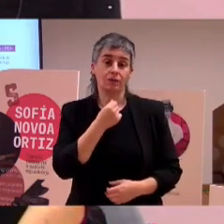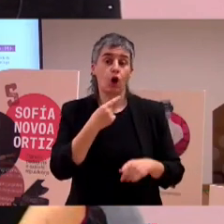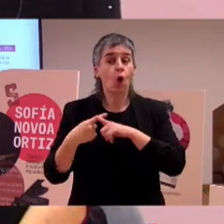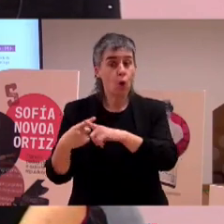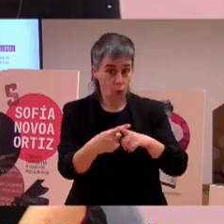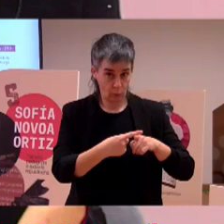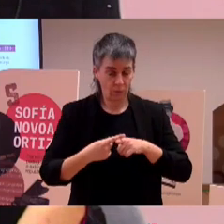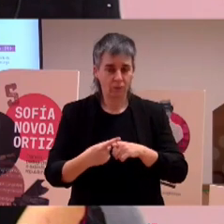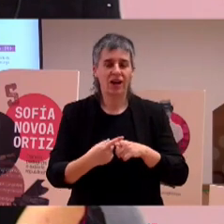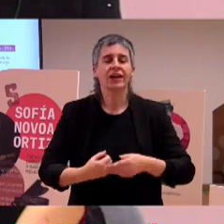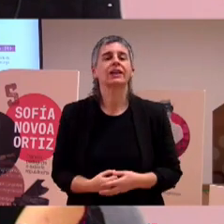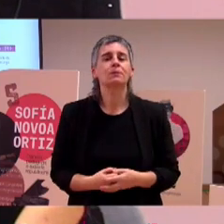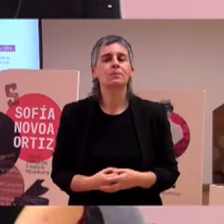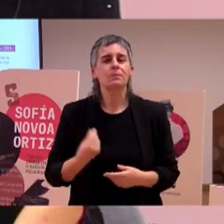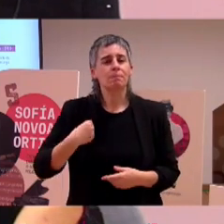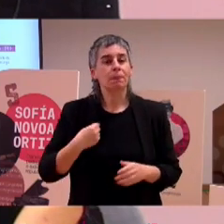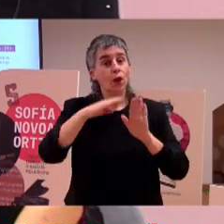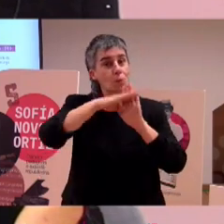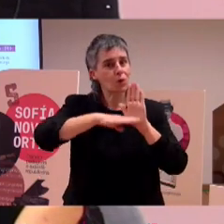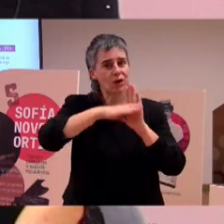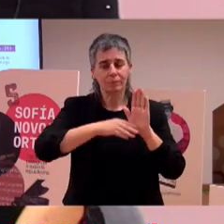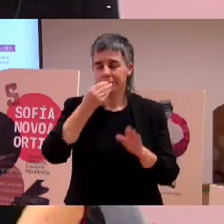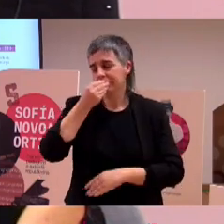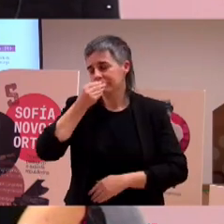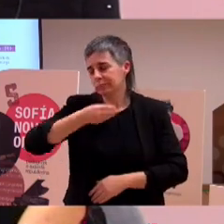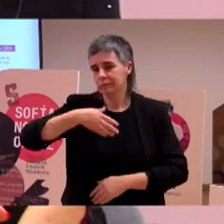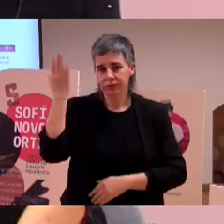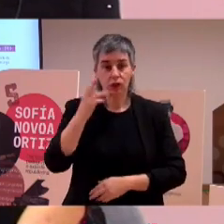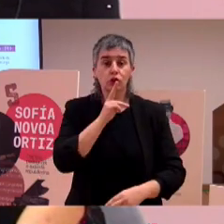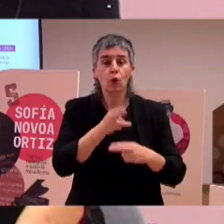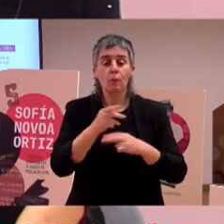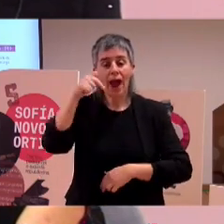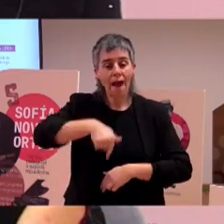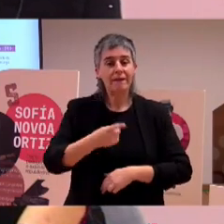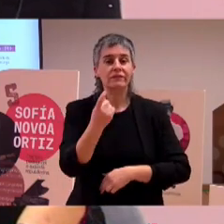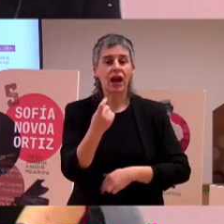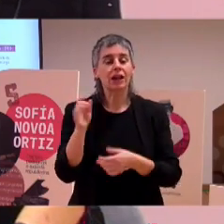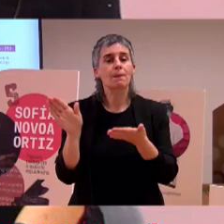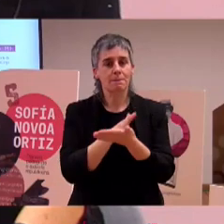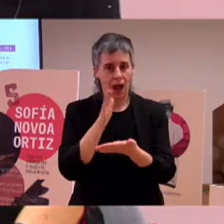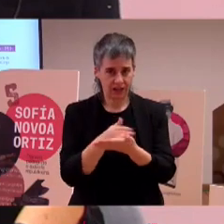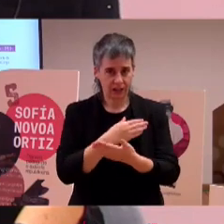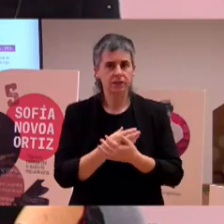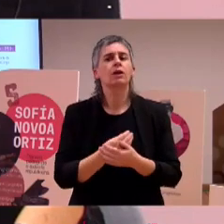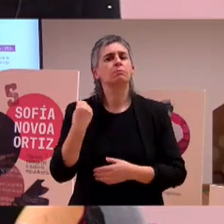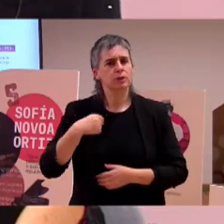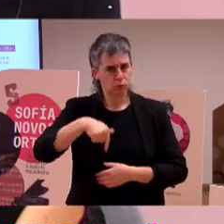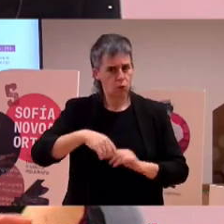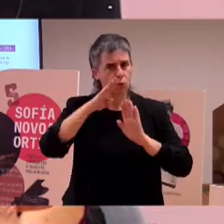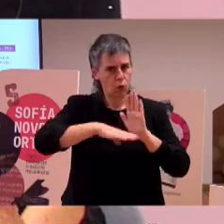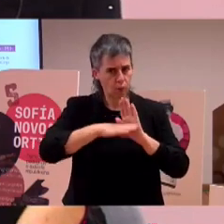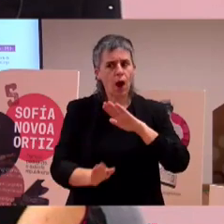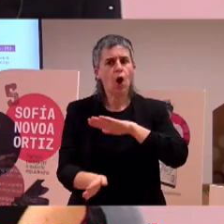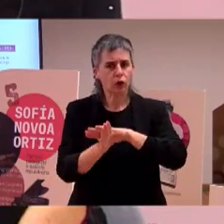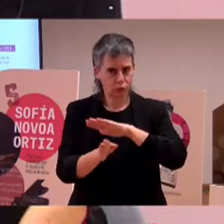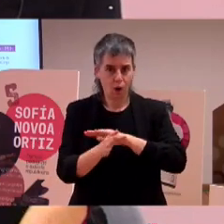vos que este programa tan estupendo, aquí faltan páxinas, continuará porque ainda quedan